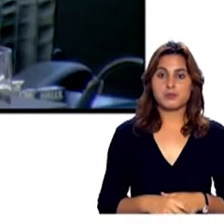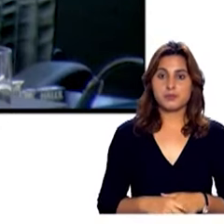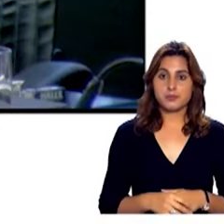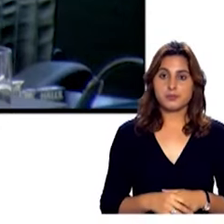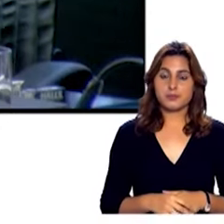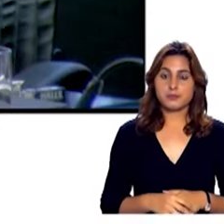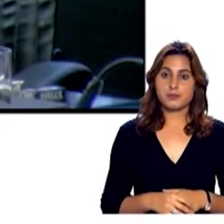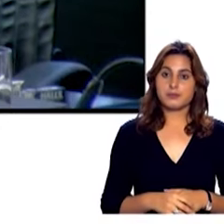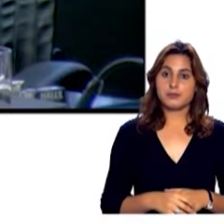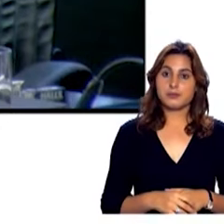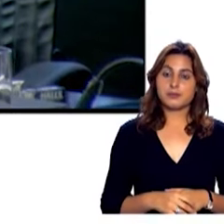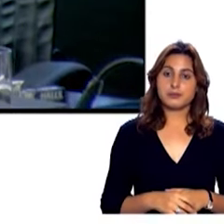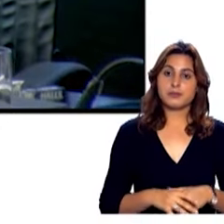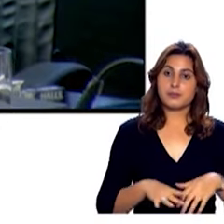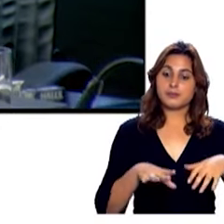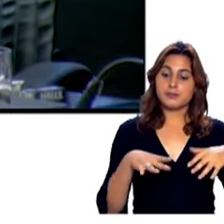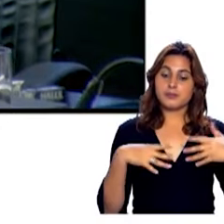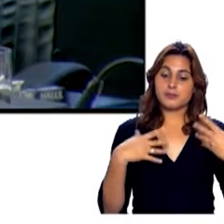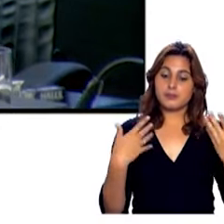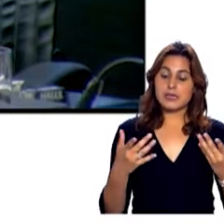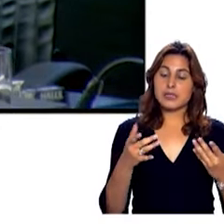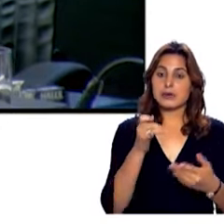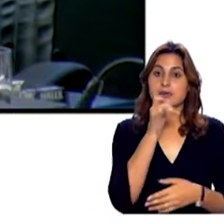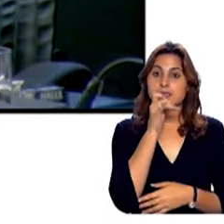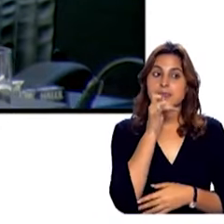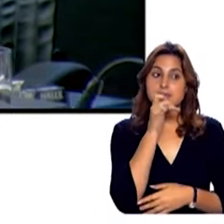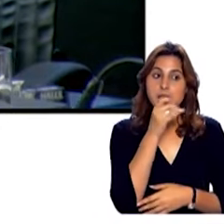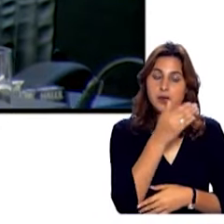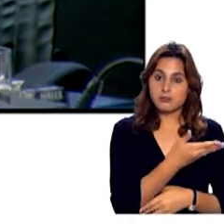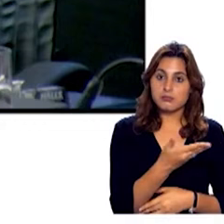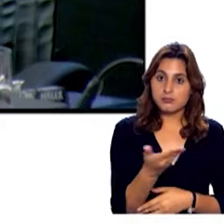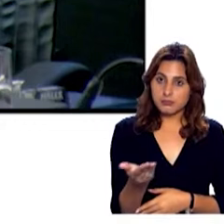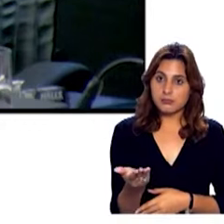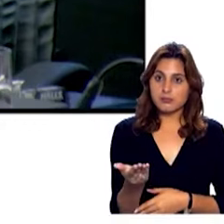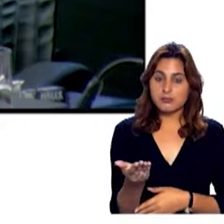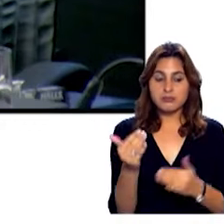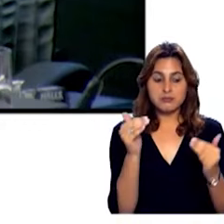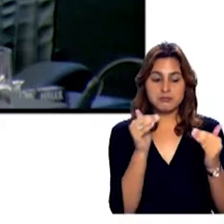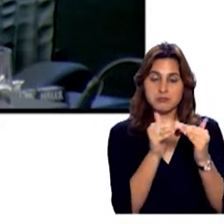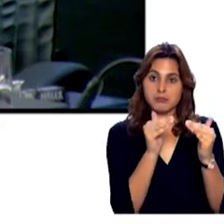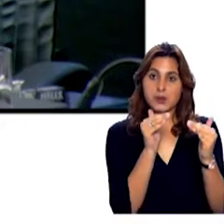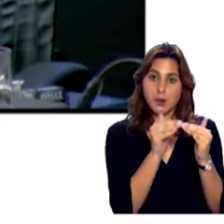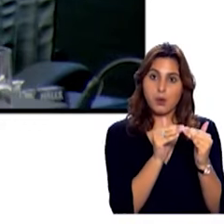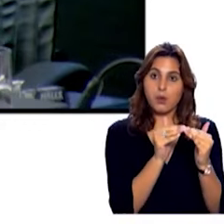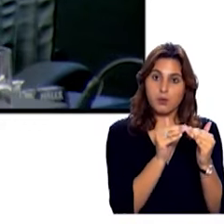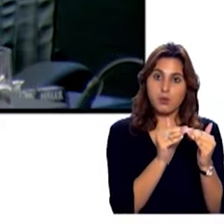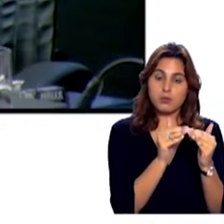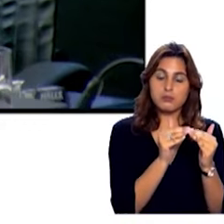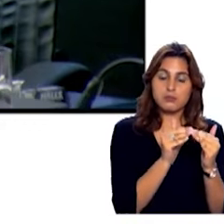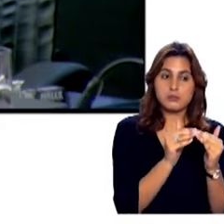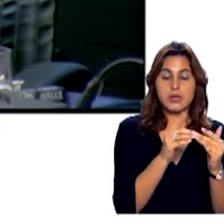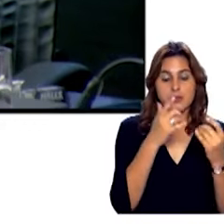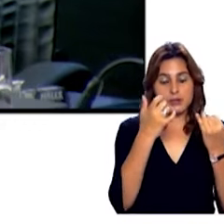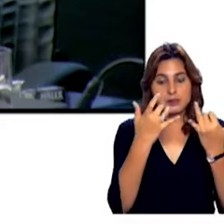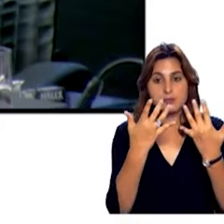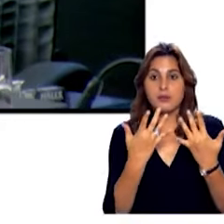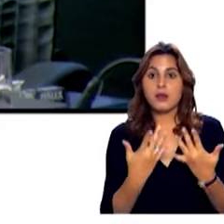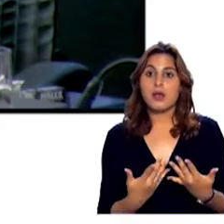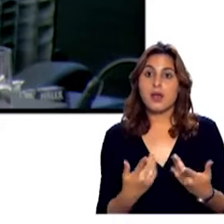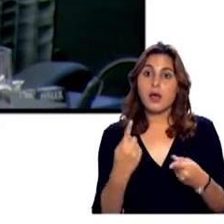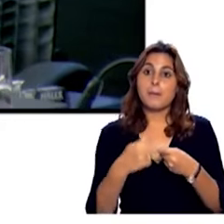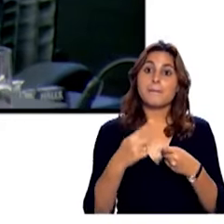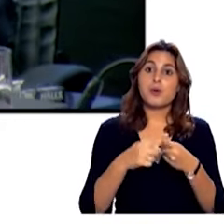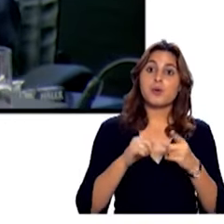si están de Acuerdo se dicta un Auto que tiene que ser motivado se le explica al ciudadano eh cuáles Son las razones de